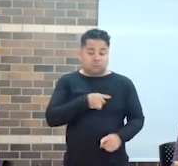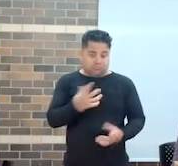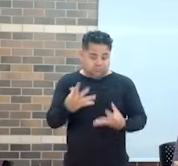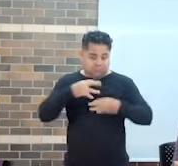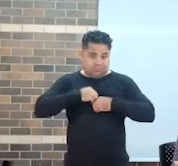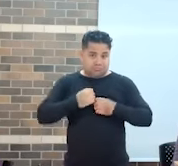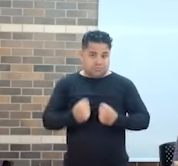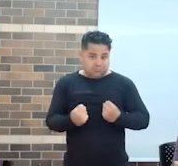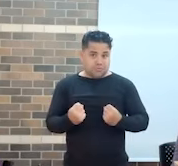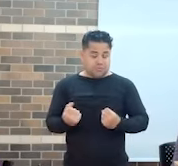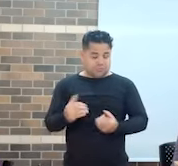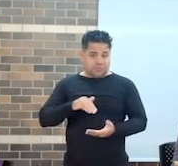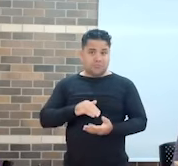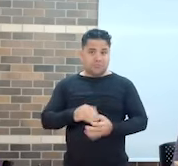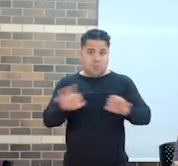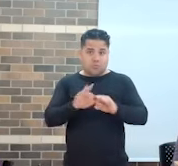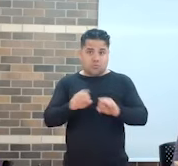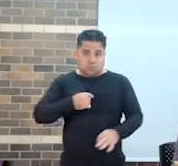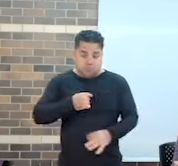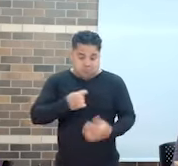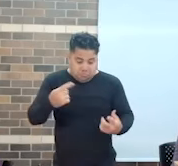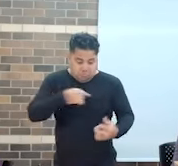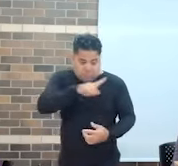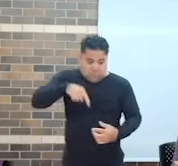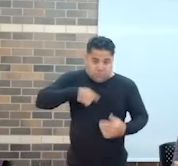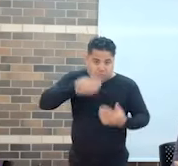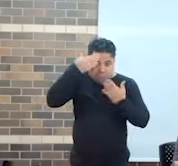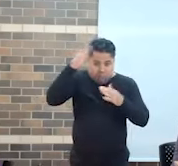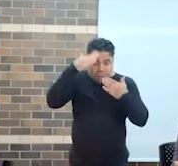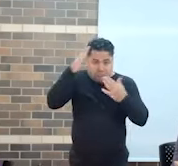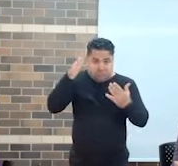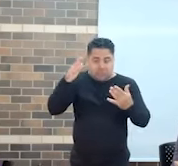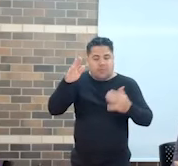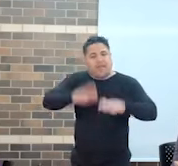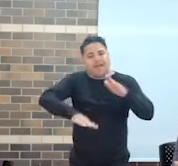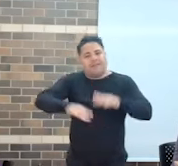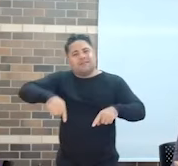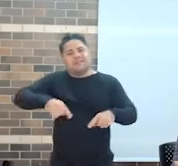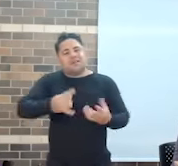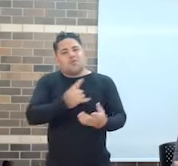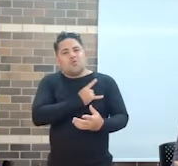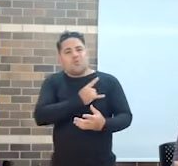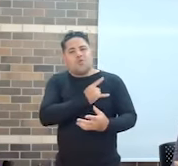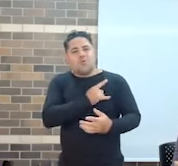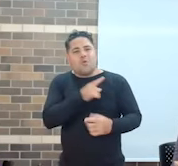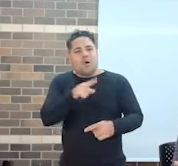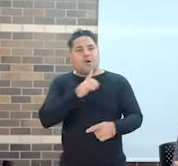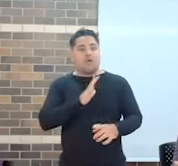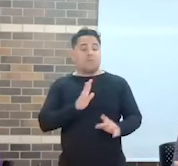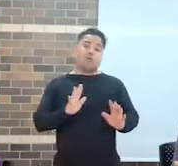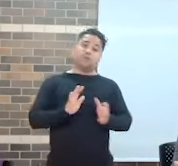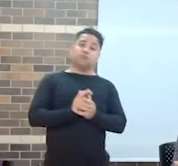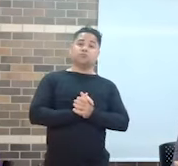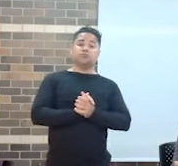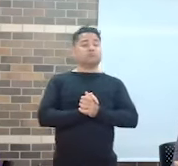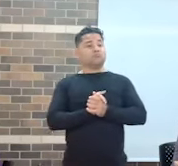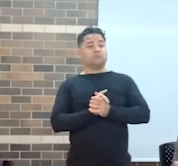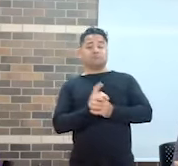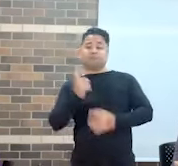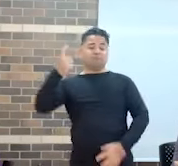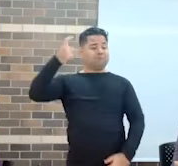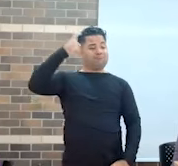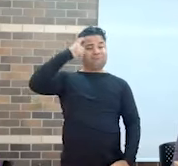los tenemos y que a veces se nombra a la universidad como si fuera únicamente